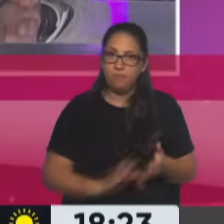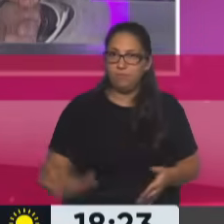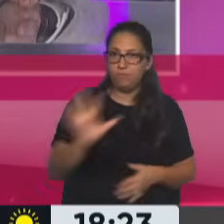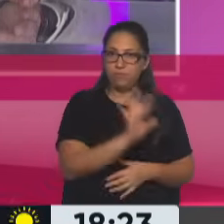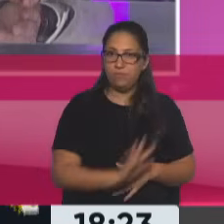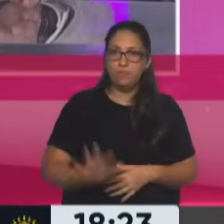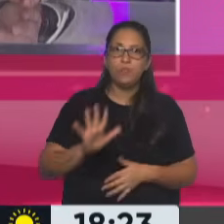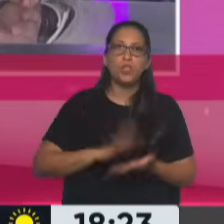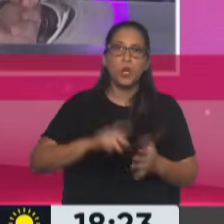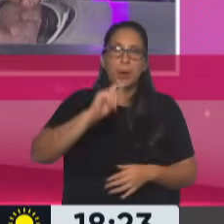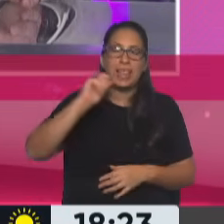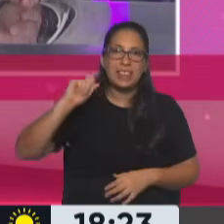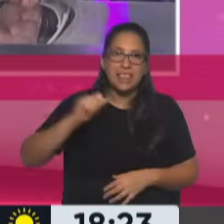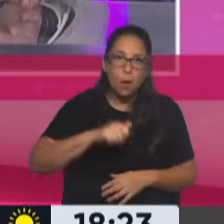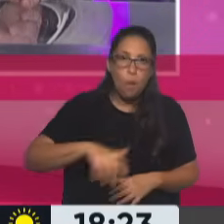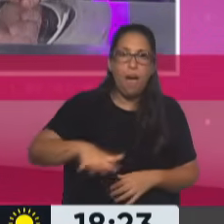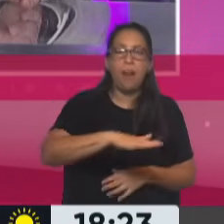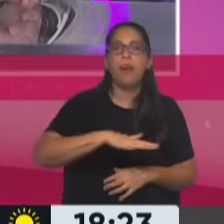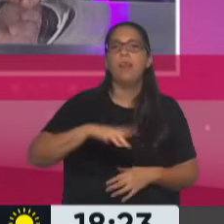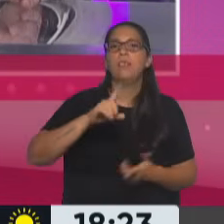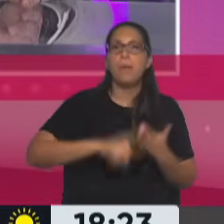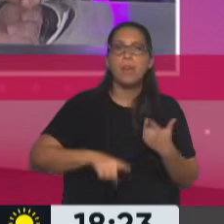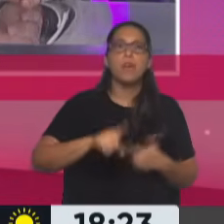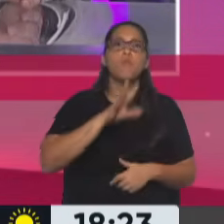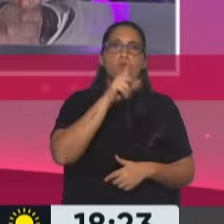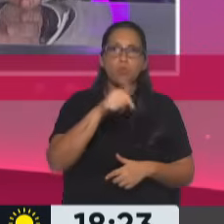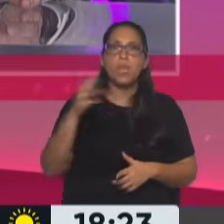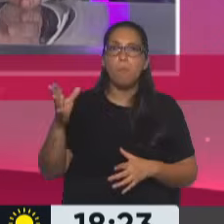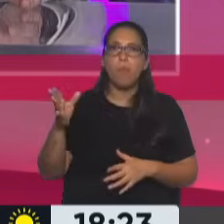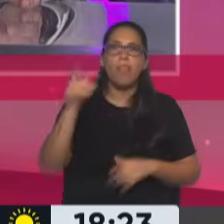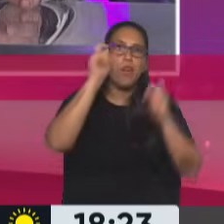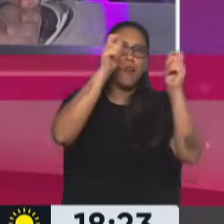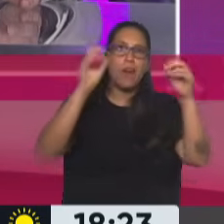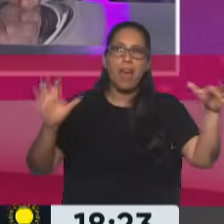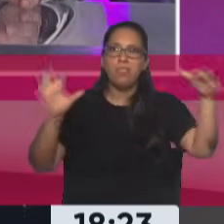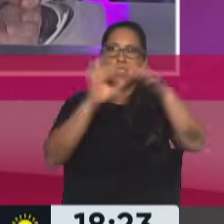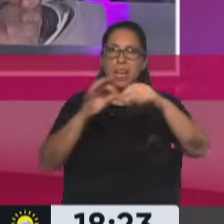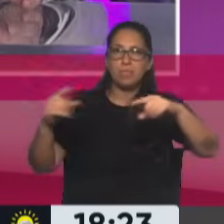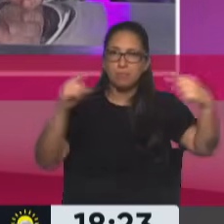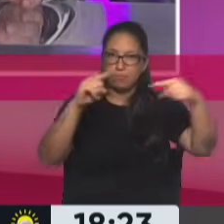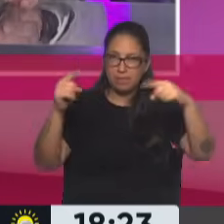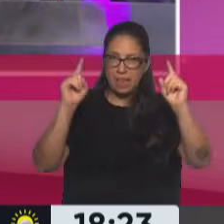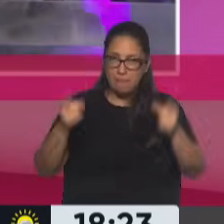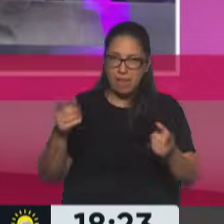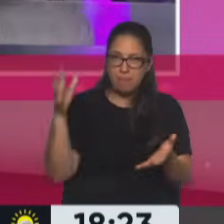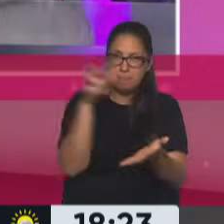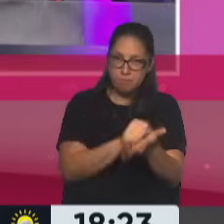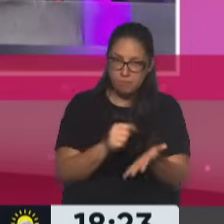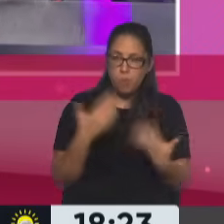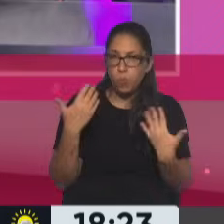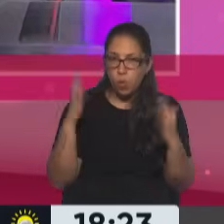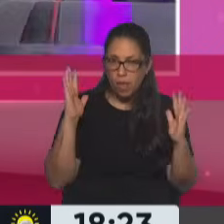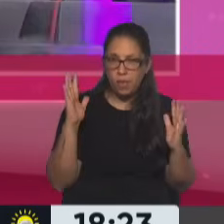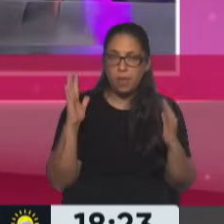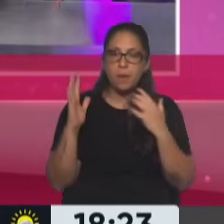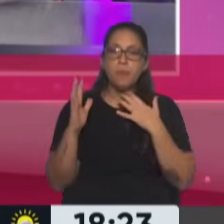tiene que ver con Taiwán. Rusia puede jugar ese partido en Groenlandia, en el Ártico. La cuestión que a veces se